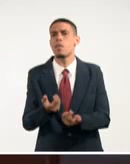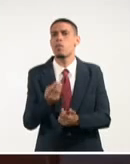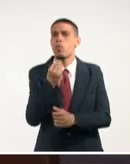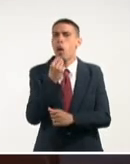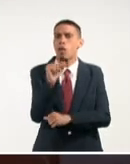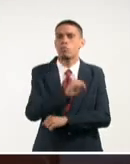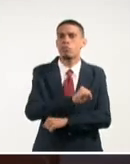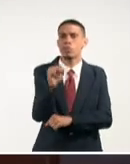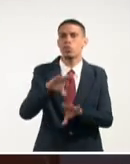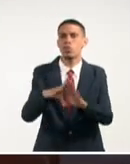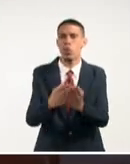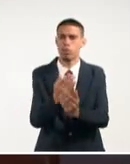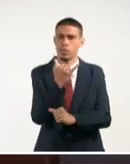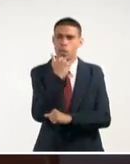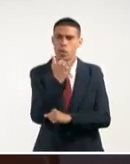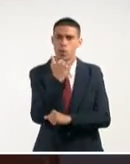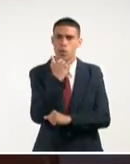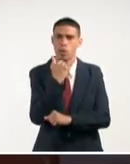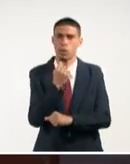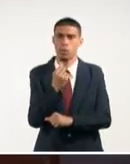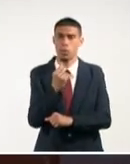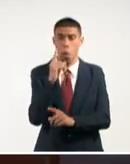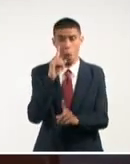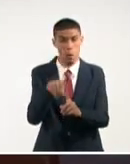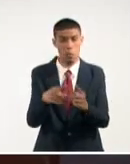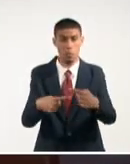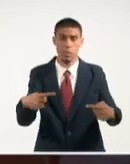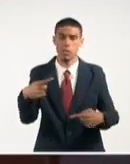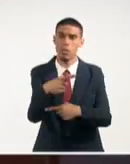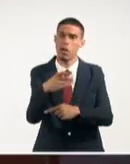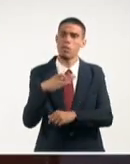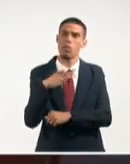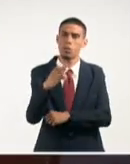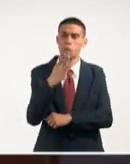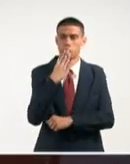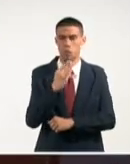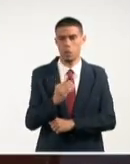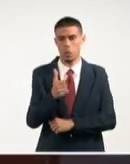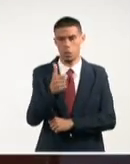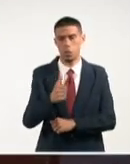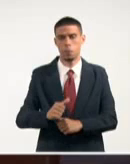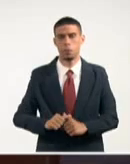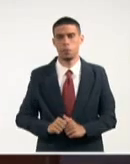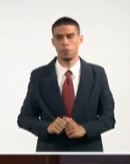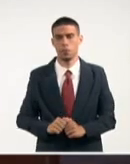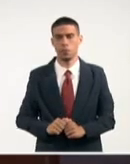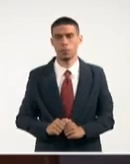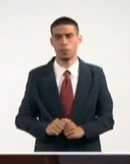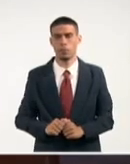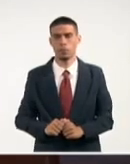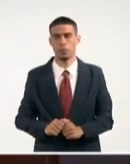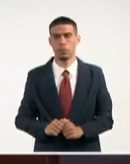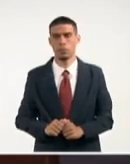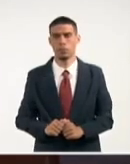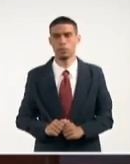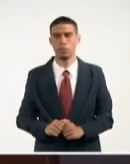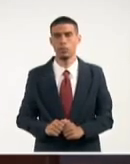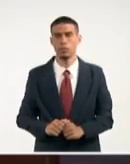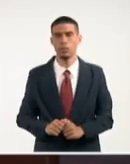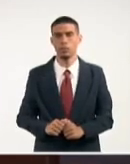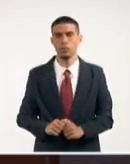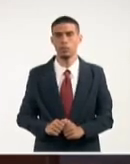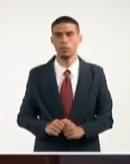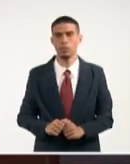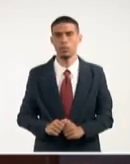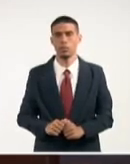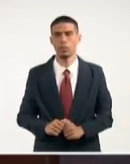actuales y salir adelante junto a nuestro pueblo. Quienes por insuficiente